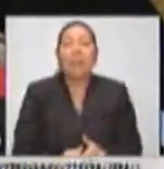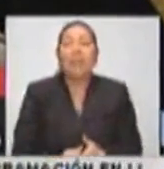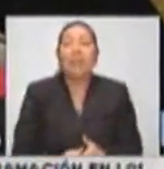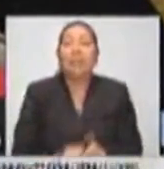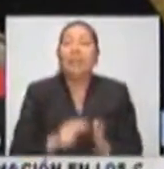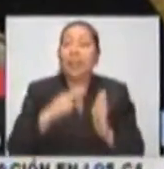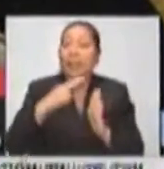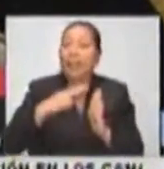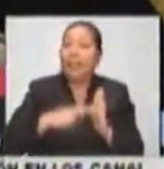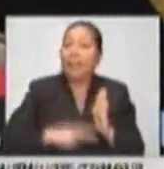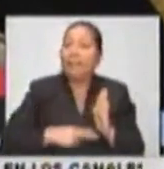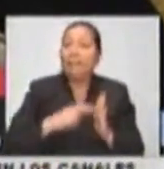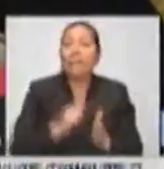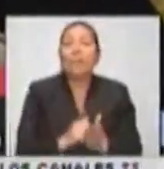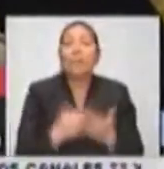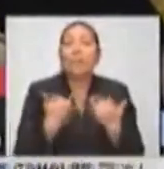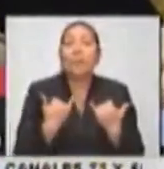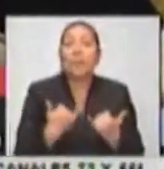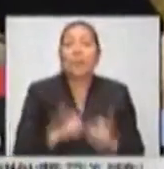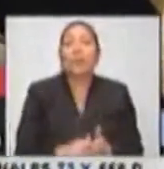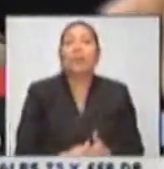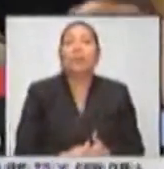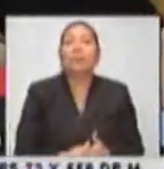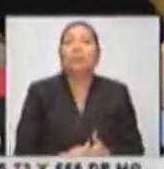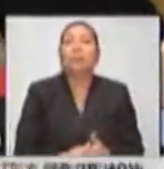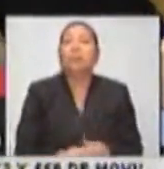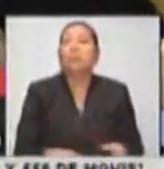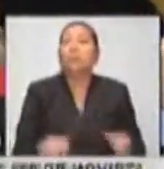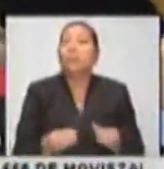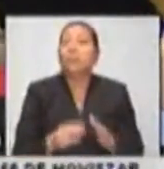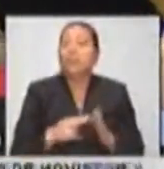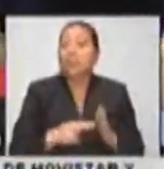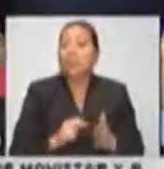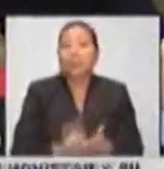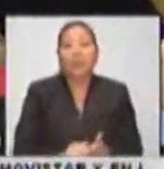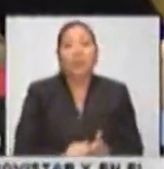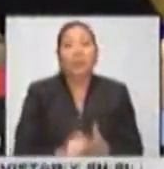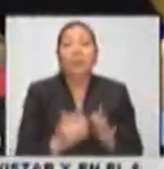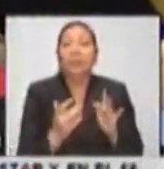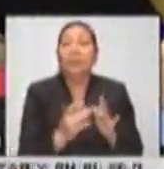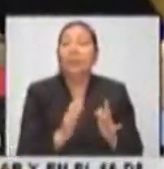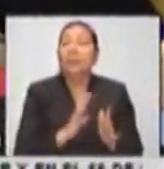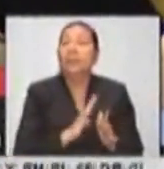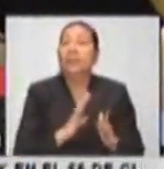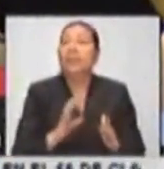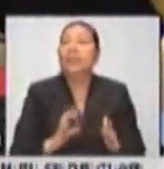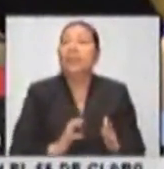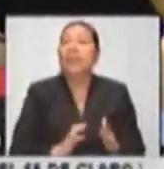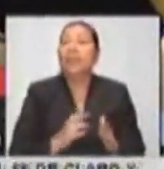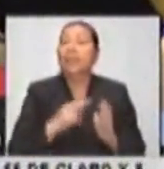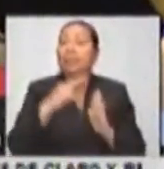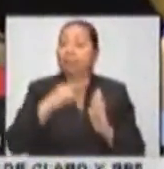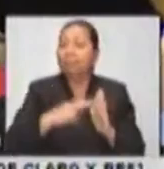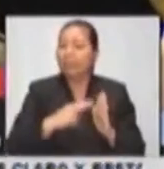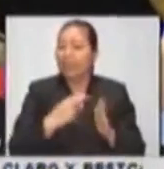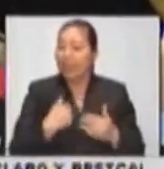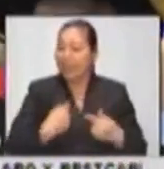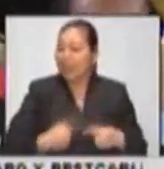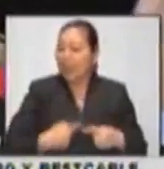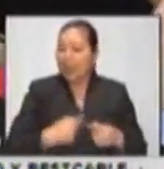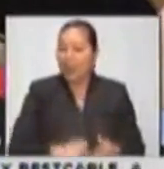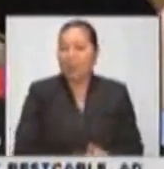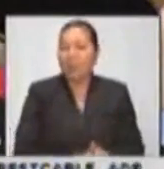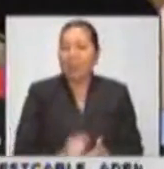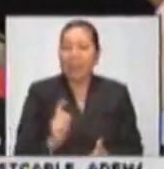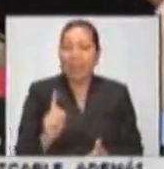están revisando esto, y ahí el comité le pide a todas las entidades del Estado que revisen lo que les compete